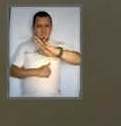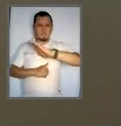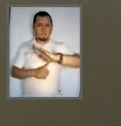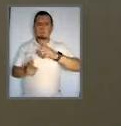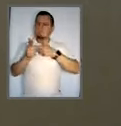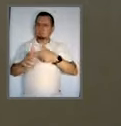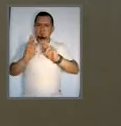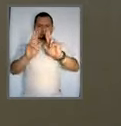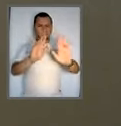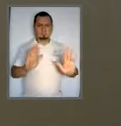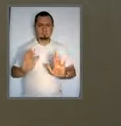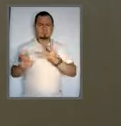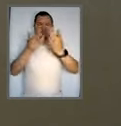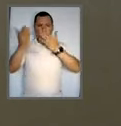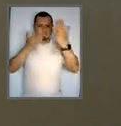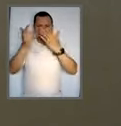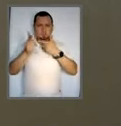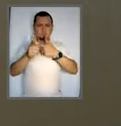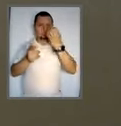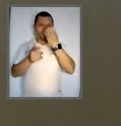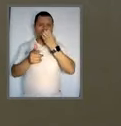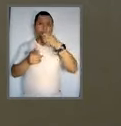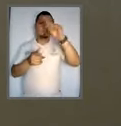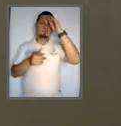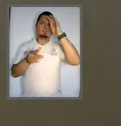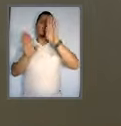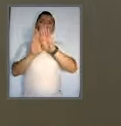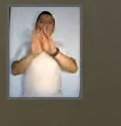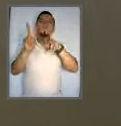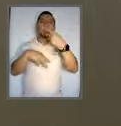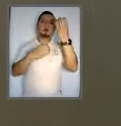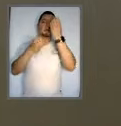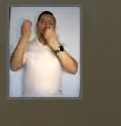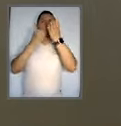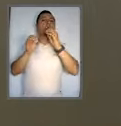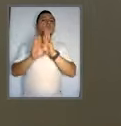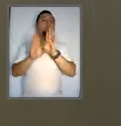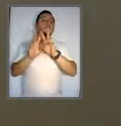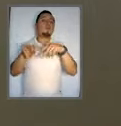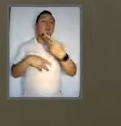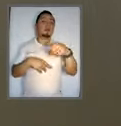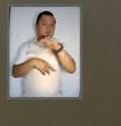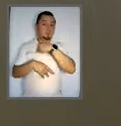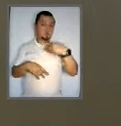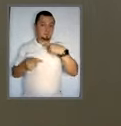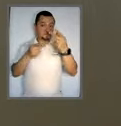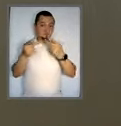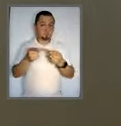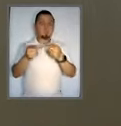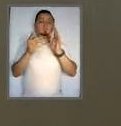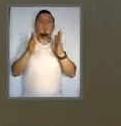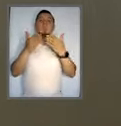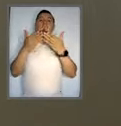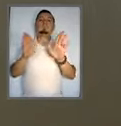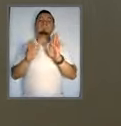seguir respetando a la comunidad de aprendizaje, a la escuela, y ellos definirán el esquema de evaluación. ¿Para qué? Para nosotros abrir la